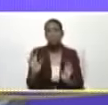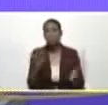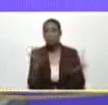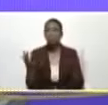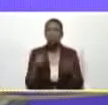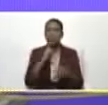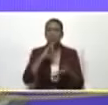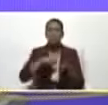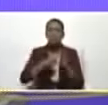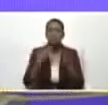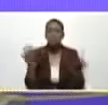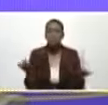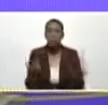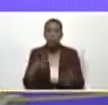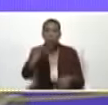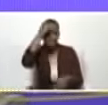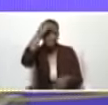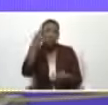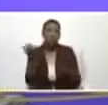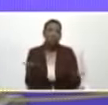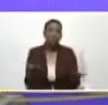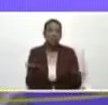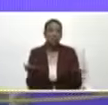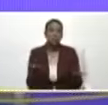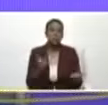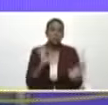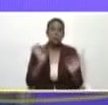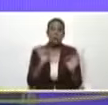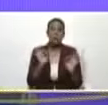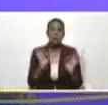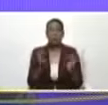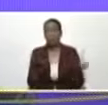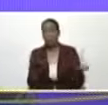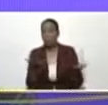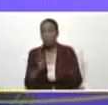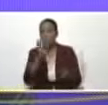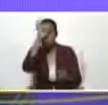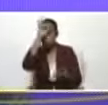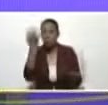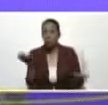padel voy a aprender a jugar paddel no ha aprendido a jugar padel